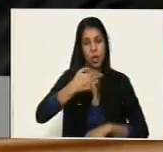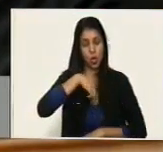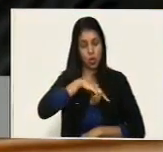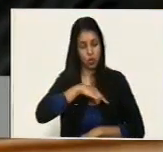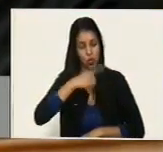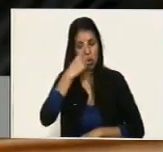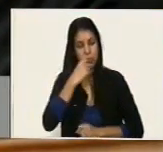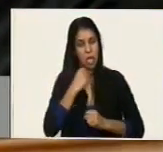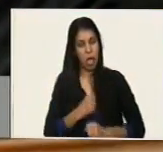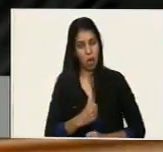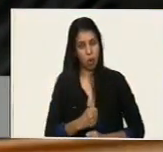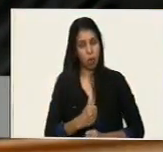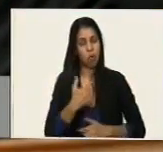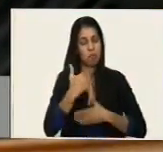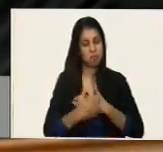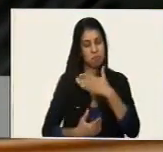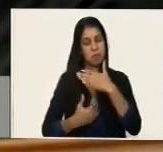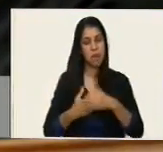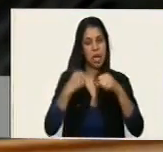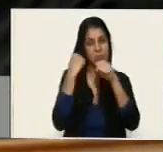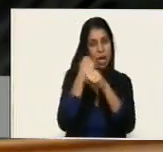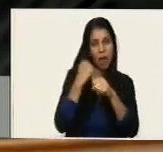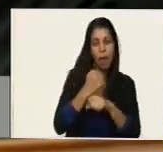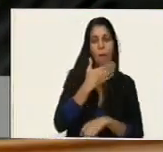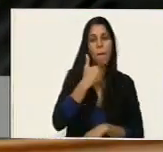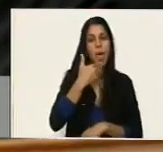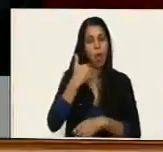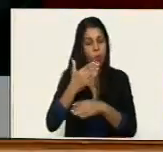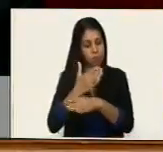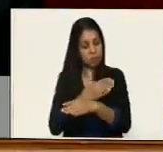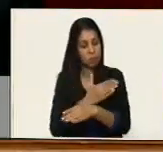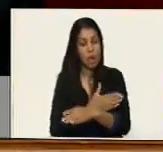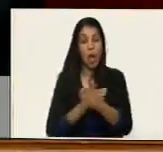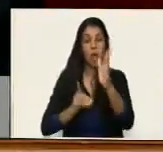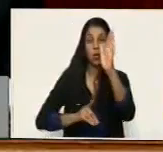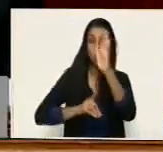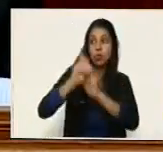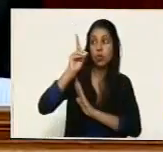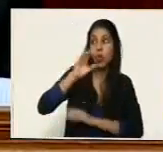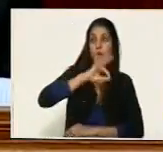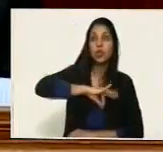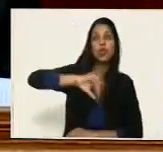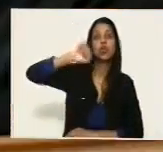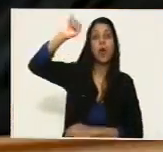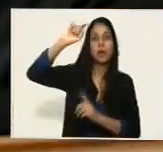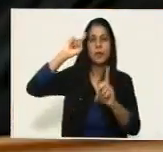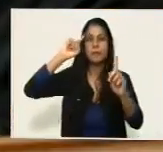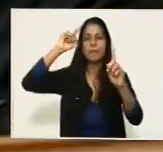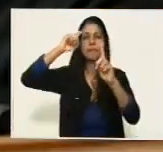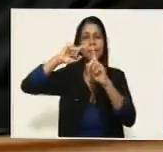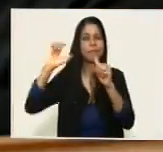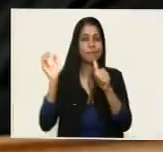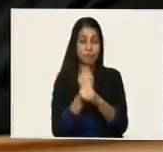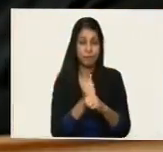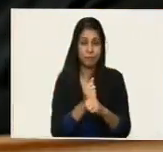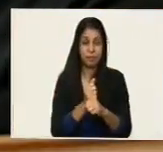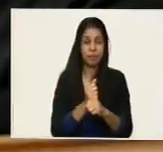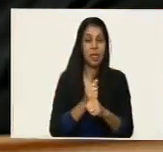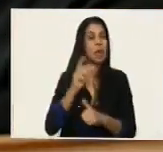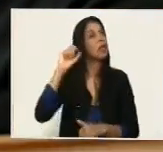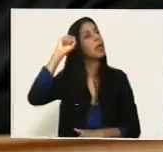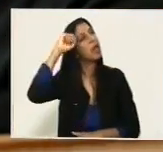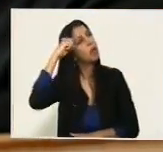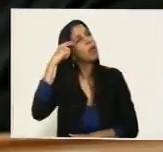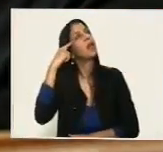incrementar la eficiencia y consolidar la construcción del socialismo bolivariano, invocando las palabras de